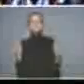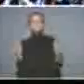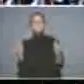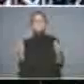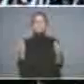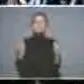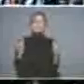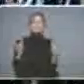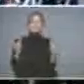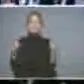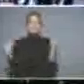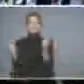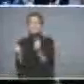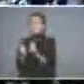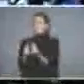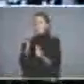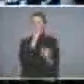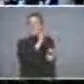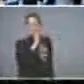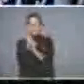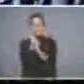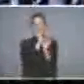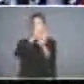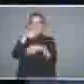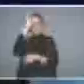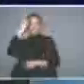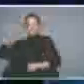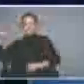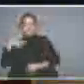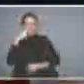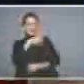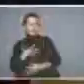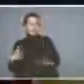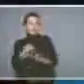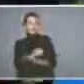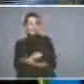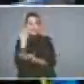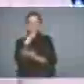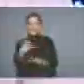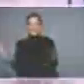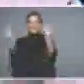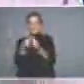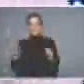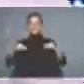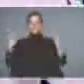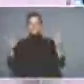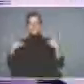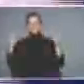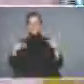estando junto en la murga un sueño será. Cantemos juntos disfrutando del carnaval y